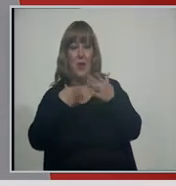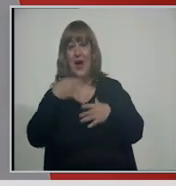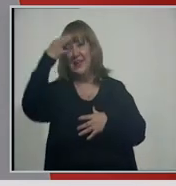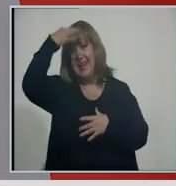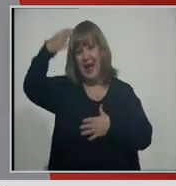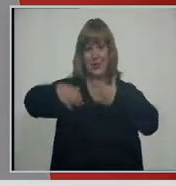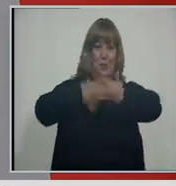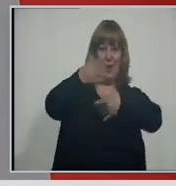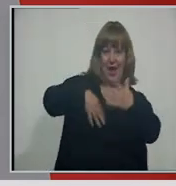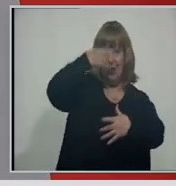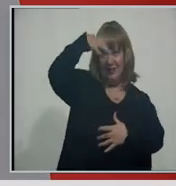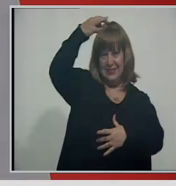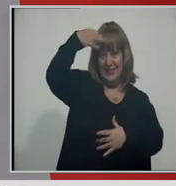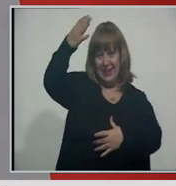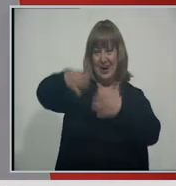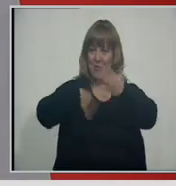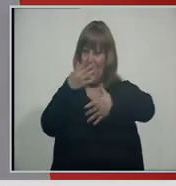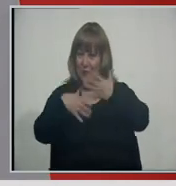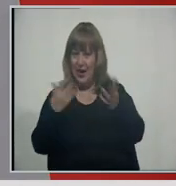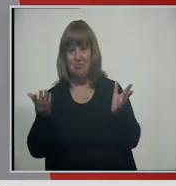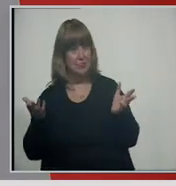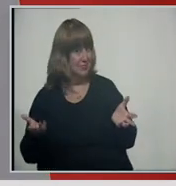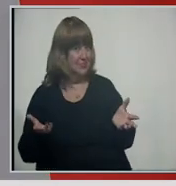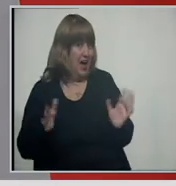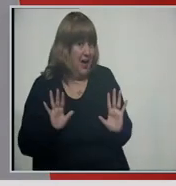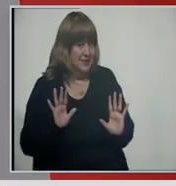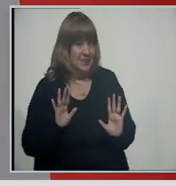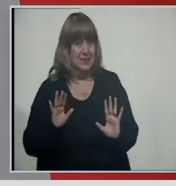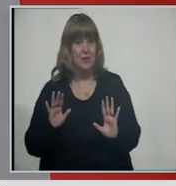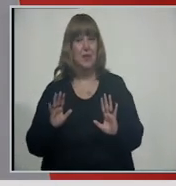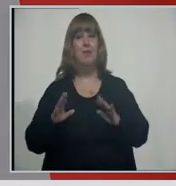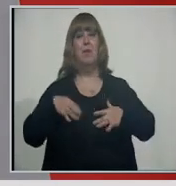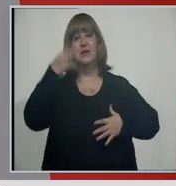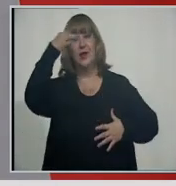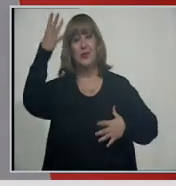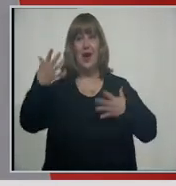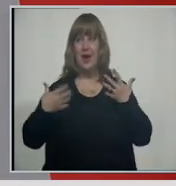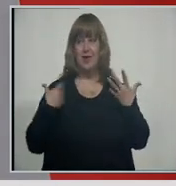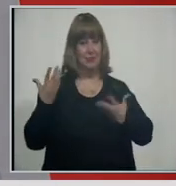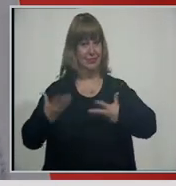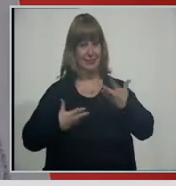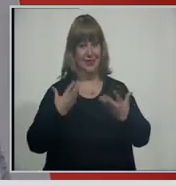jugar en inglés y dice to play en francés y nosotros hispánicos actuar en